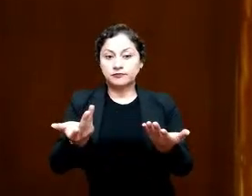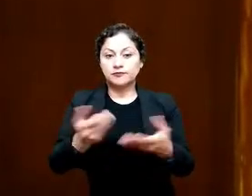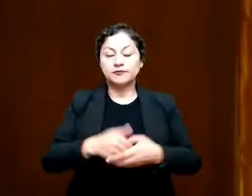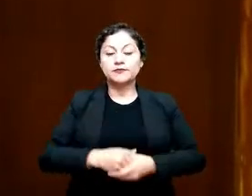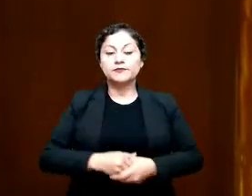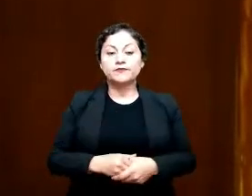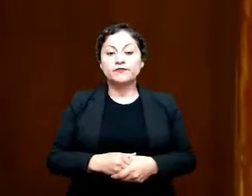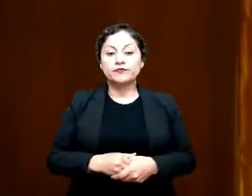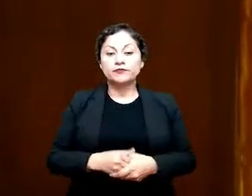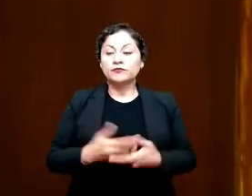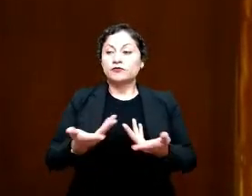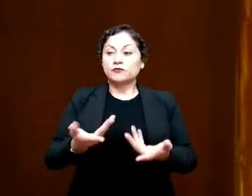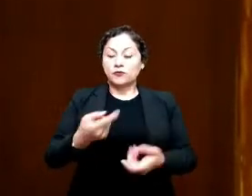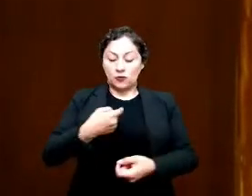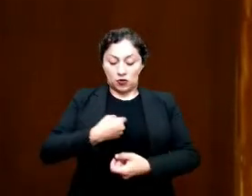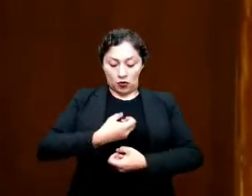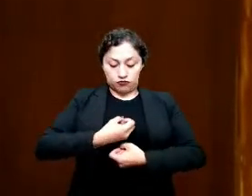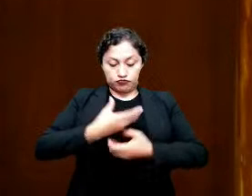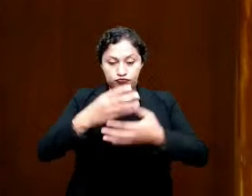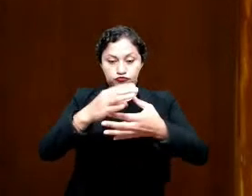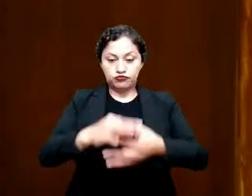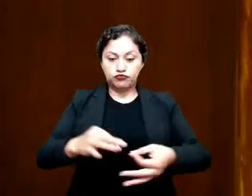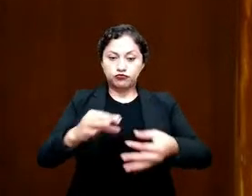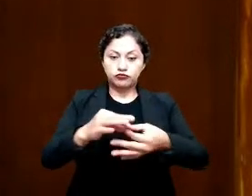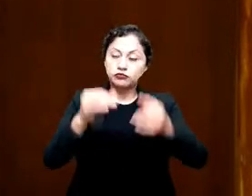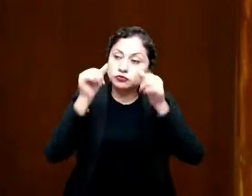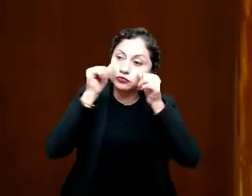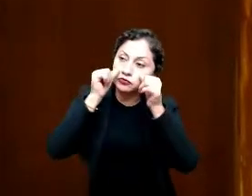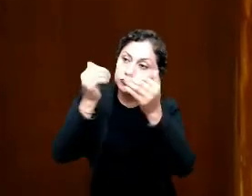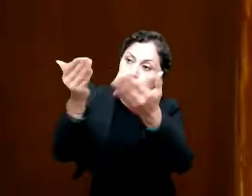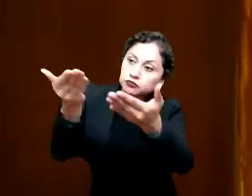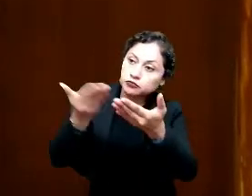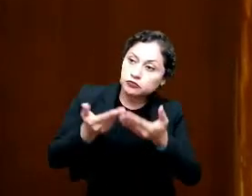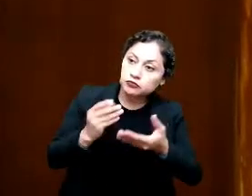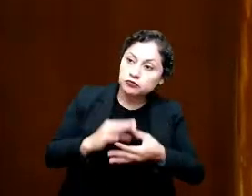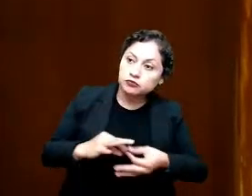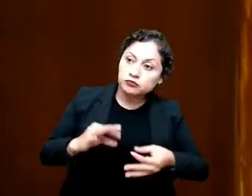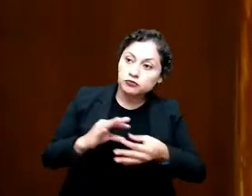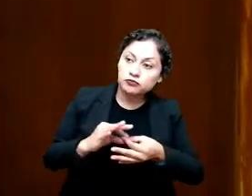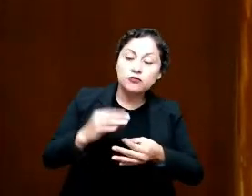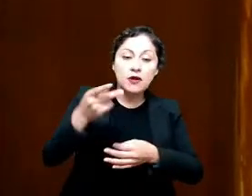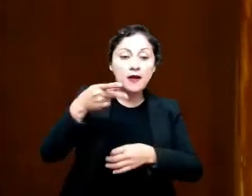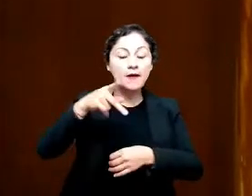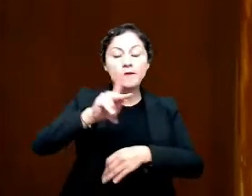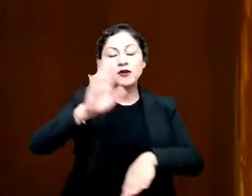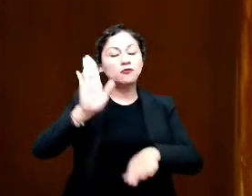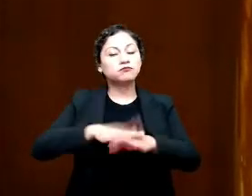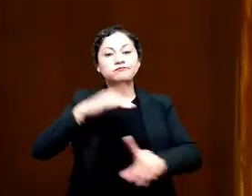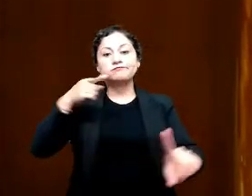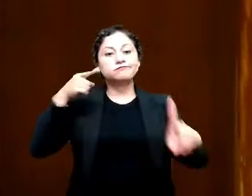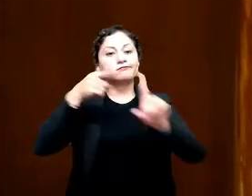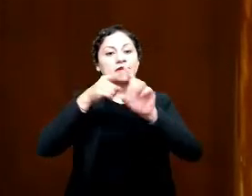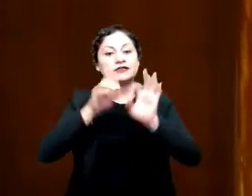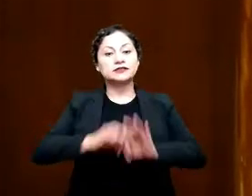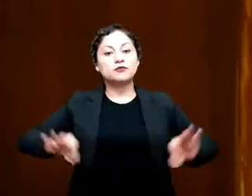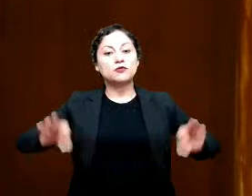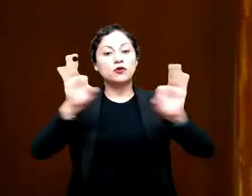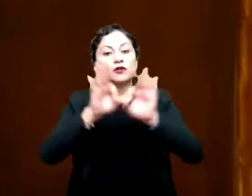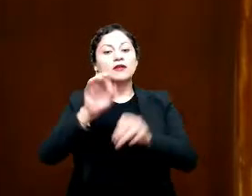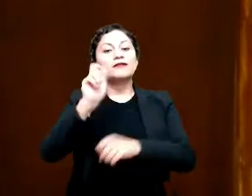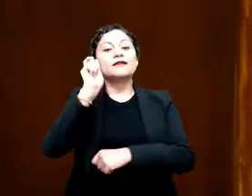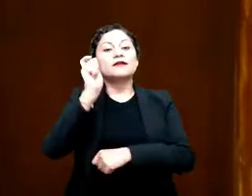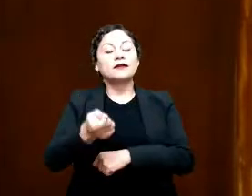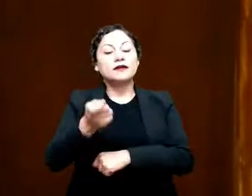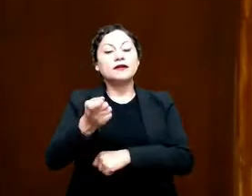dar nuestras razones y escuchar las propias, pero lo más importante es evaluar el desempeño que tiene la